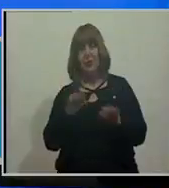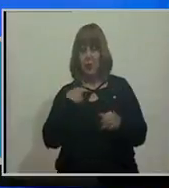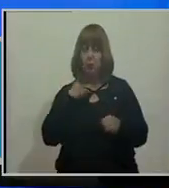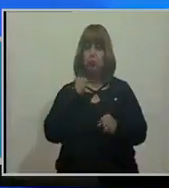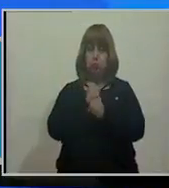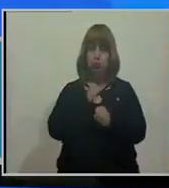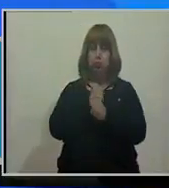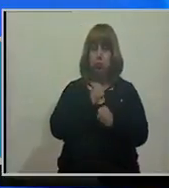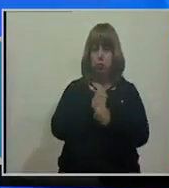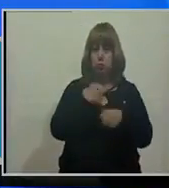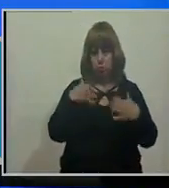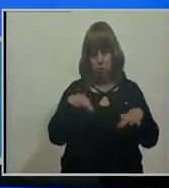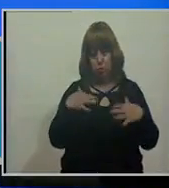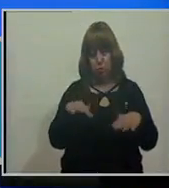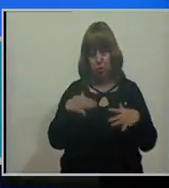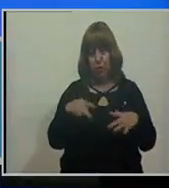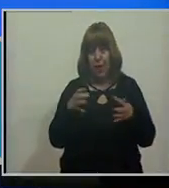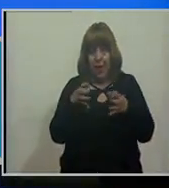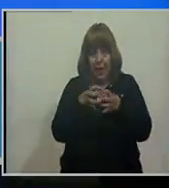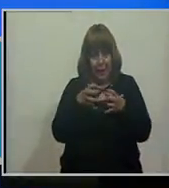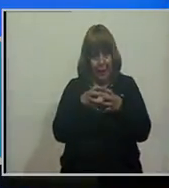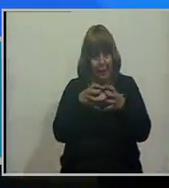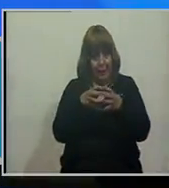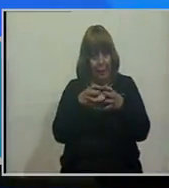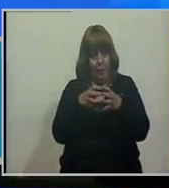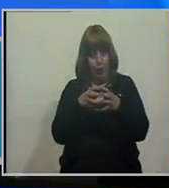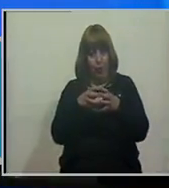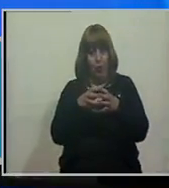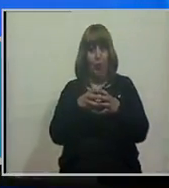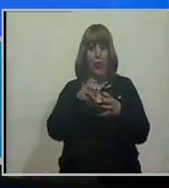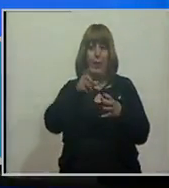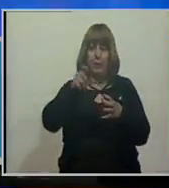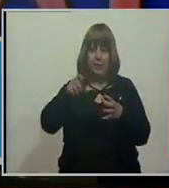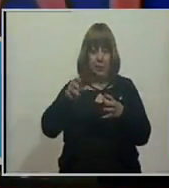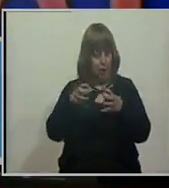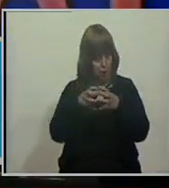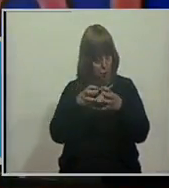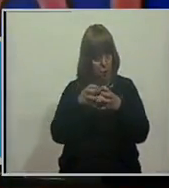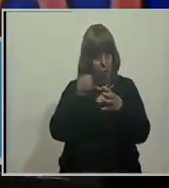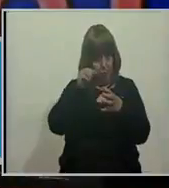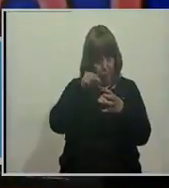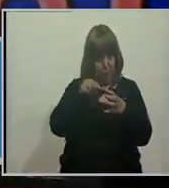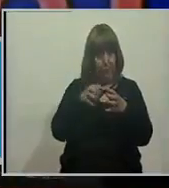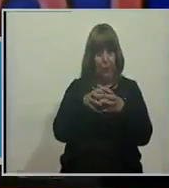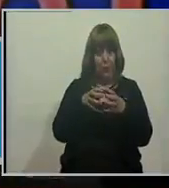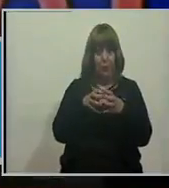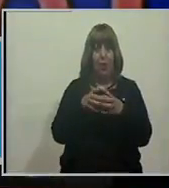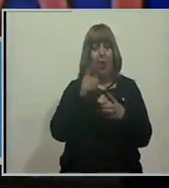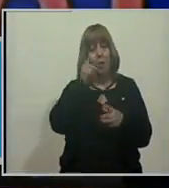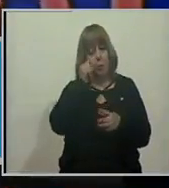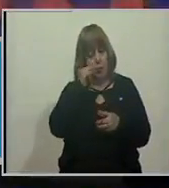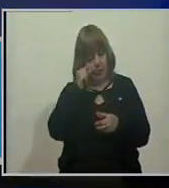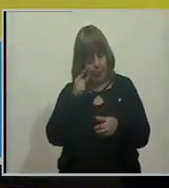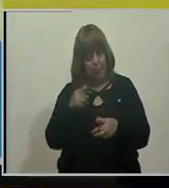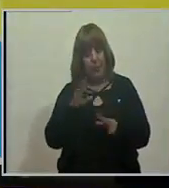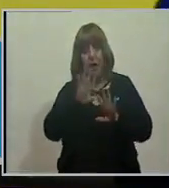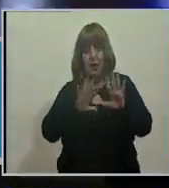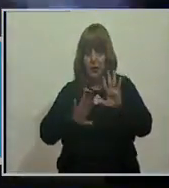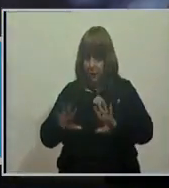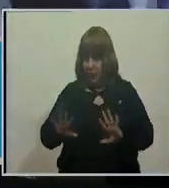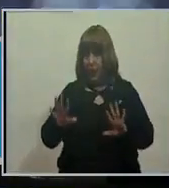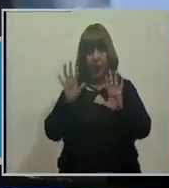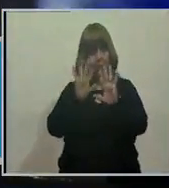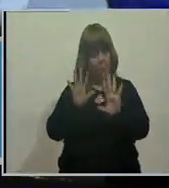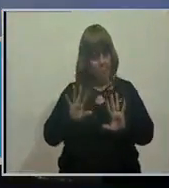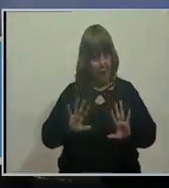siempre obviamente con equipos y con grupos de personas. Uh-huh. Que bueno, tiene que ver con esto, con que la política es hacerla entre todos, en